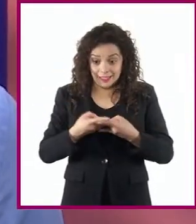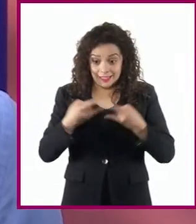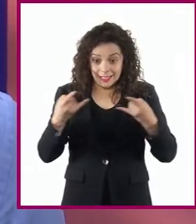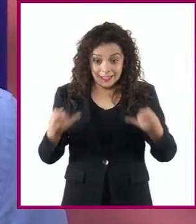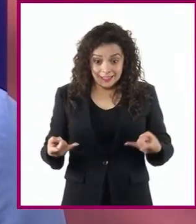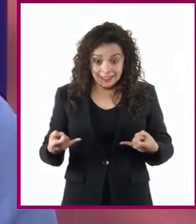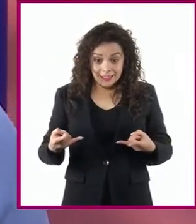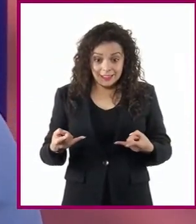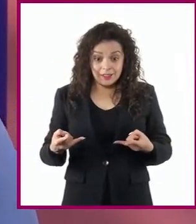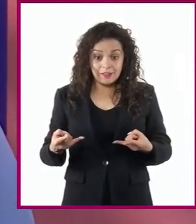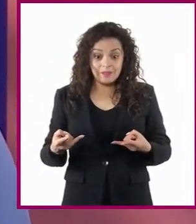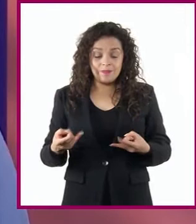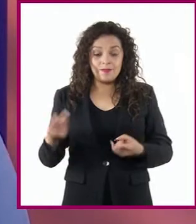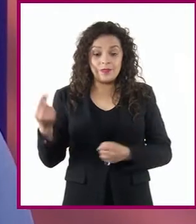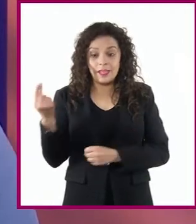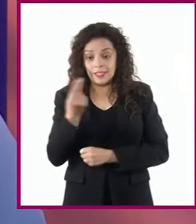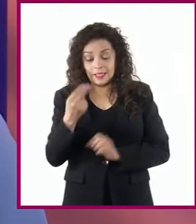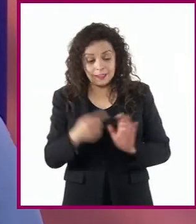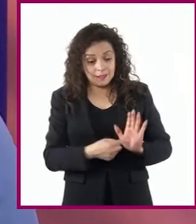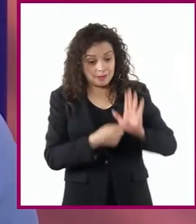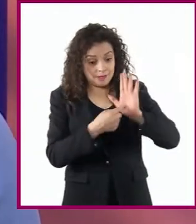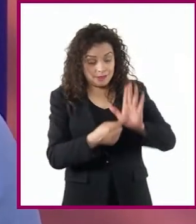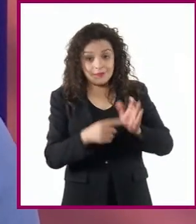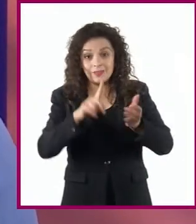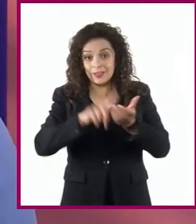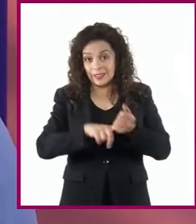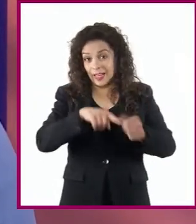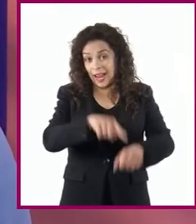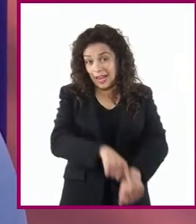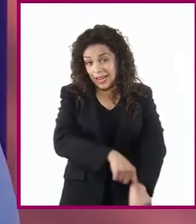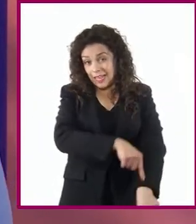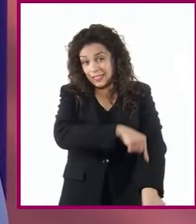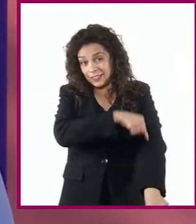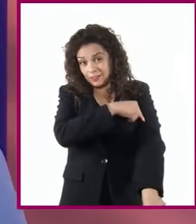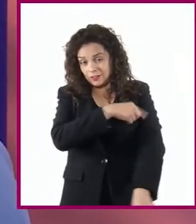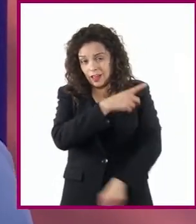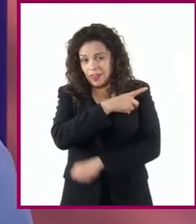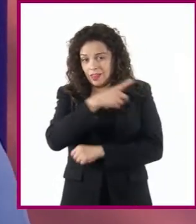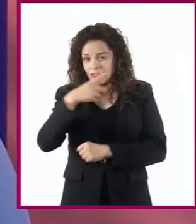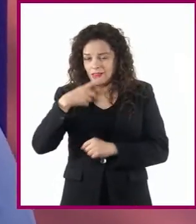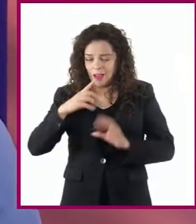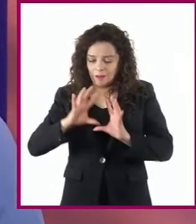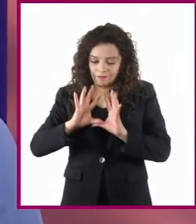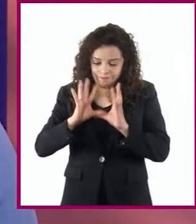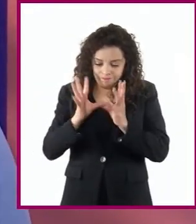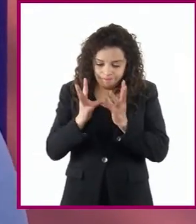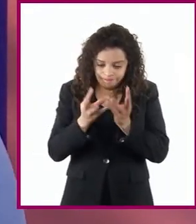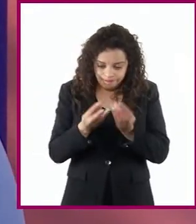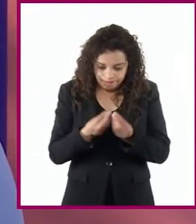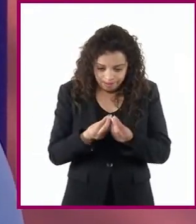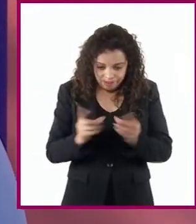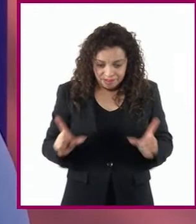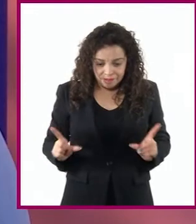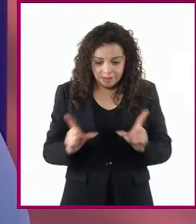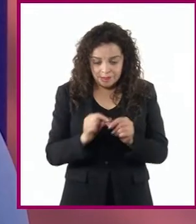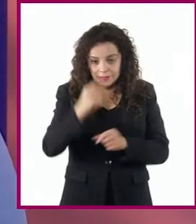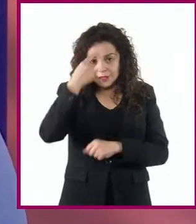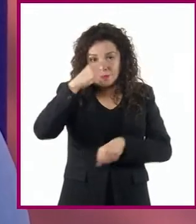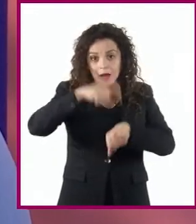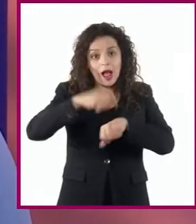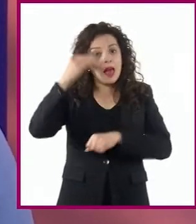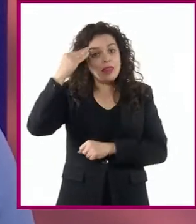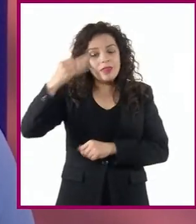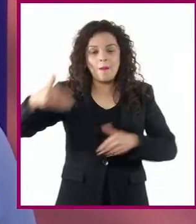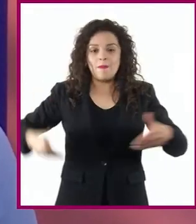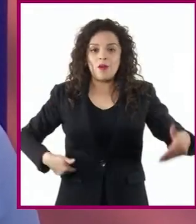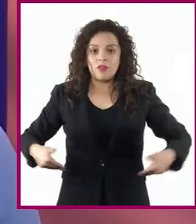se requiere presentar es larga, deberá estar condensada para poder adecuarse al tiempo de escenificación. Cuanto